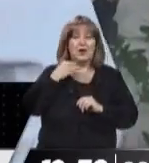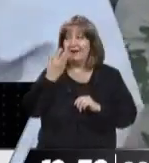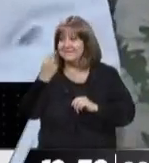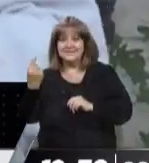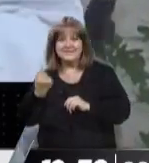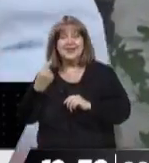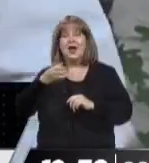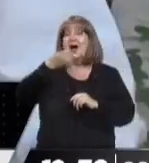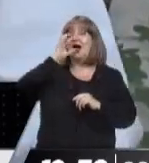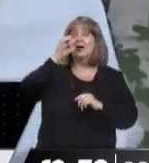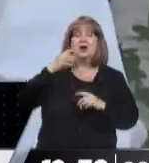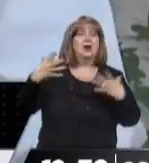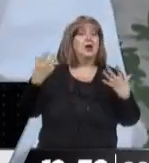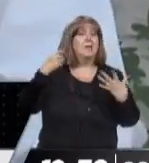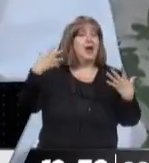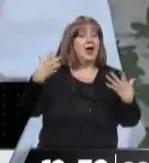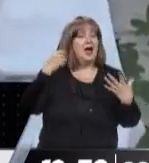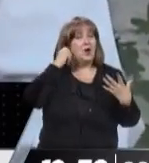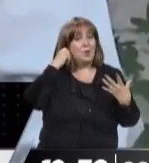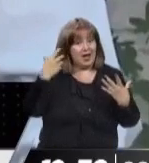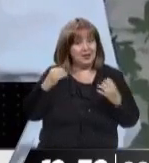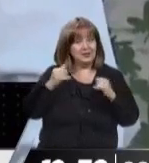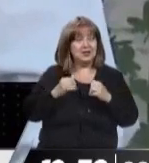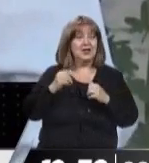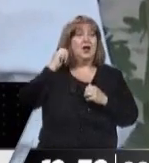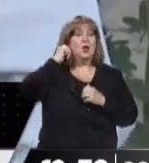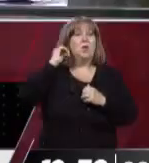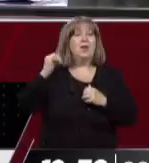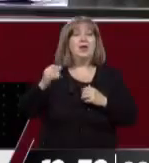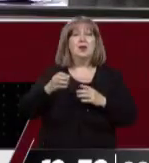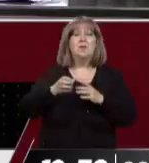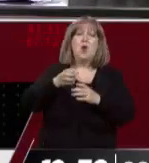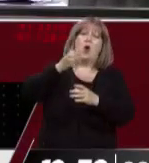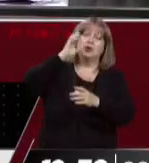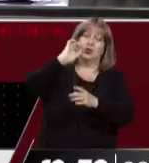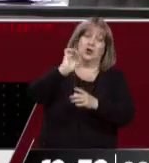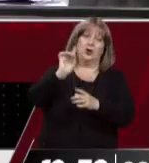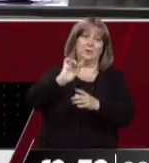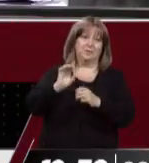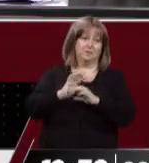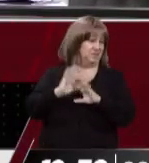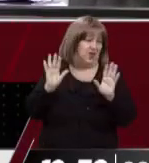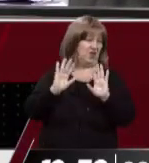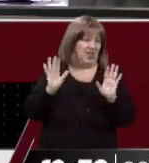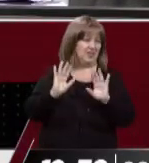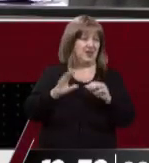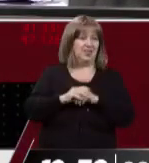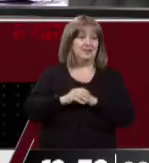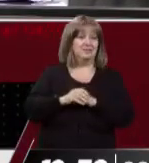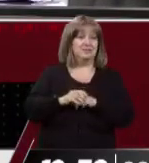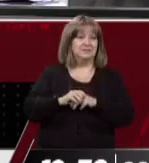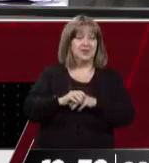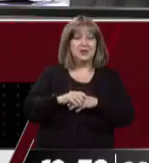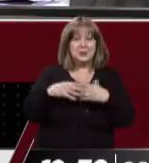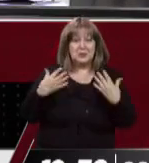poquito tomar, pero me decía, ¿para los cumpleaños sí? Sí, para el cumpleaños yo no tomo mucho, yo no tomo. No tomas. No, es maravilloso,